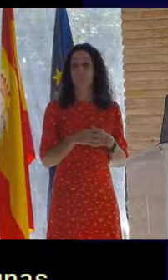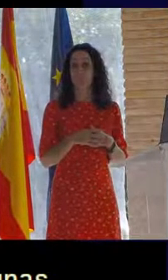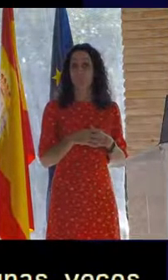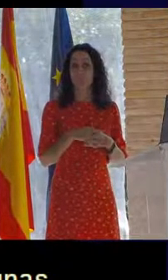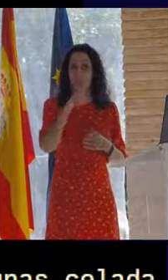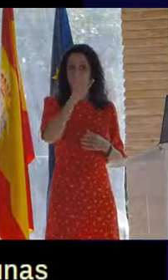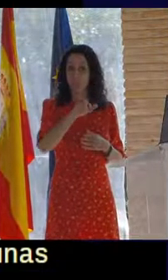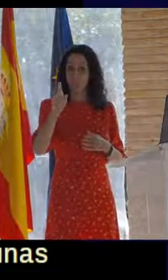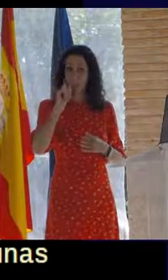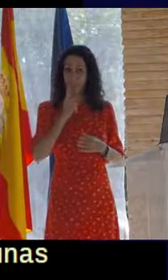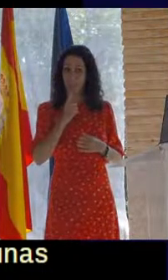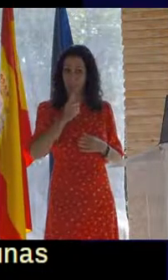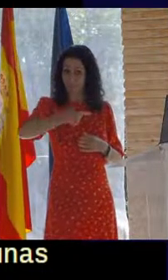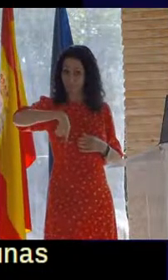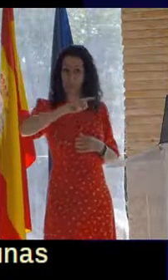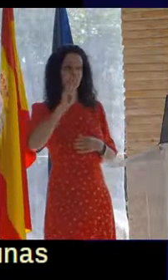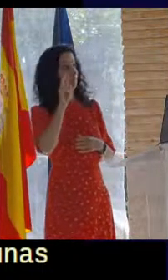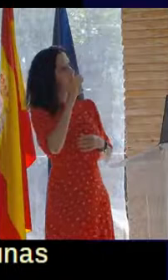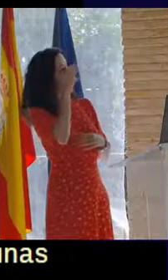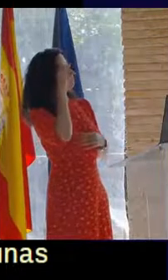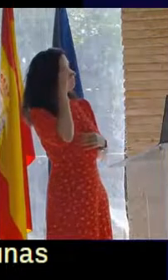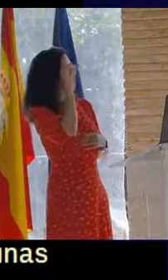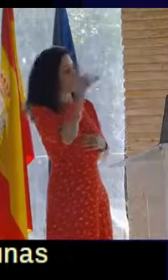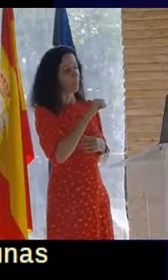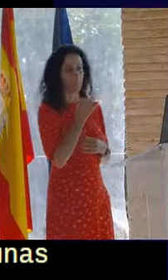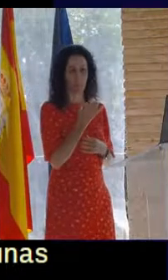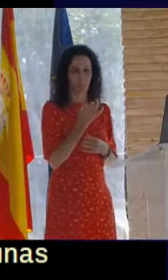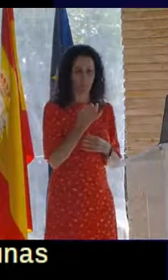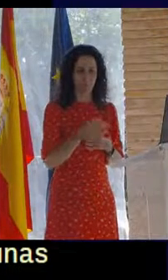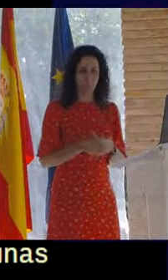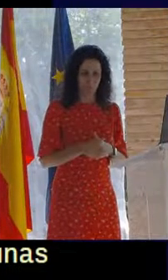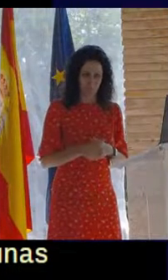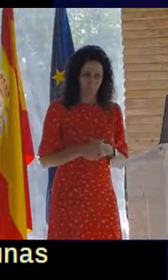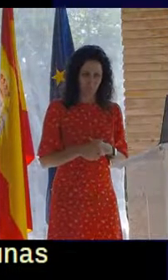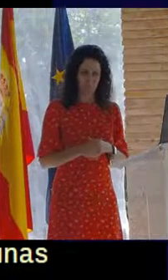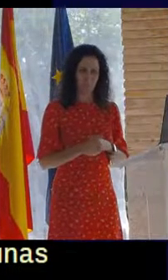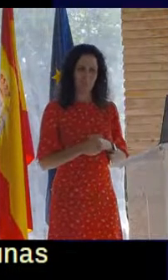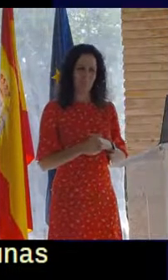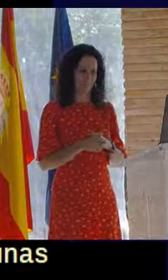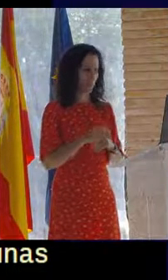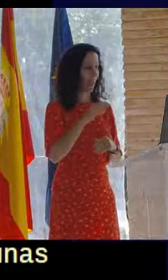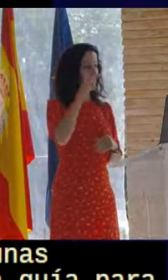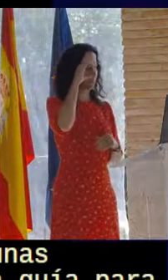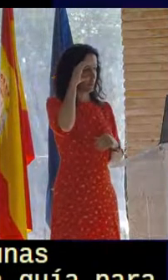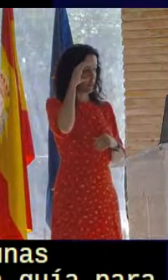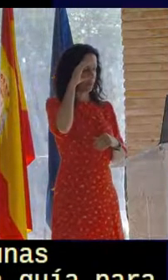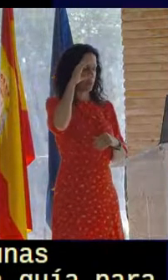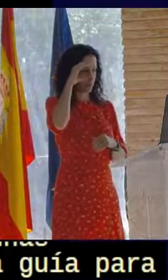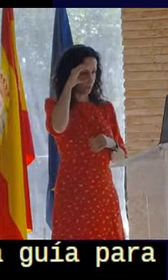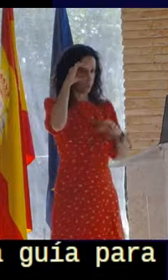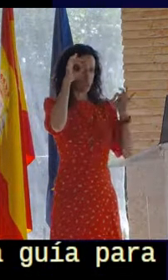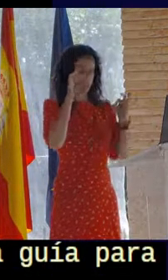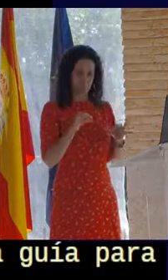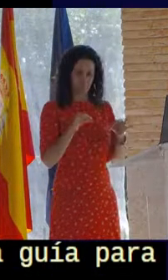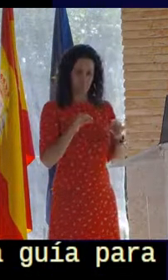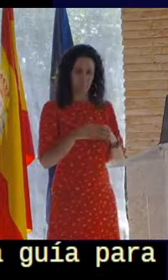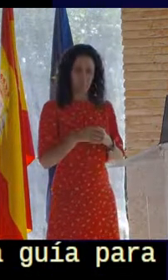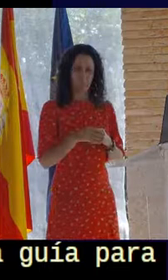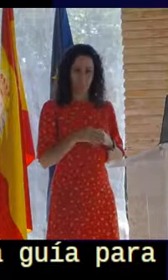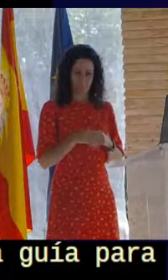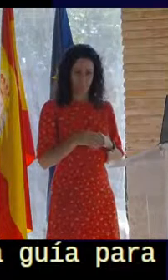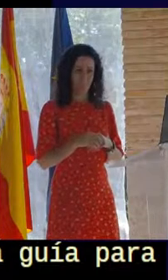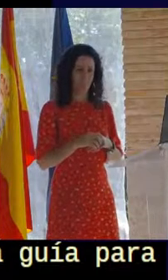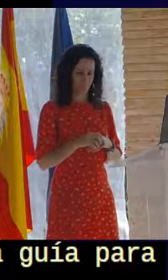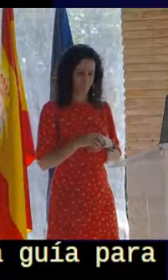pinceladas no para saber o sea o sea para ver una persona sorda una guía para para poder poder